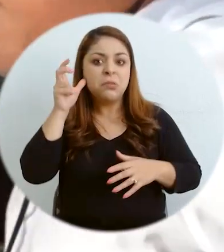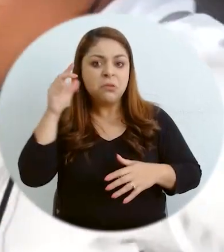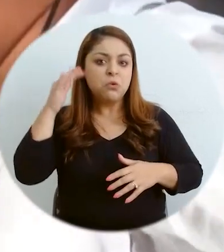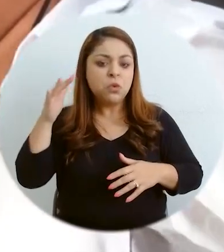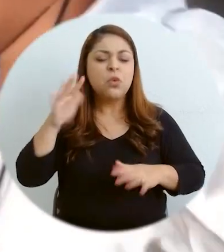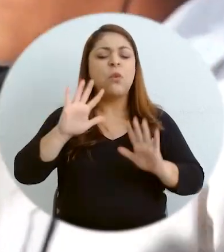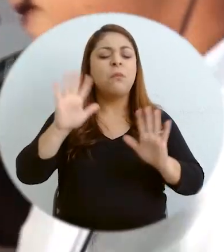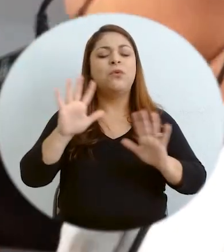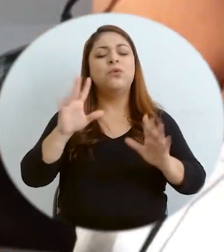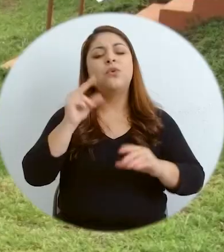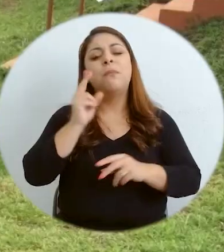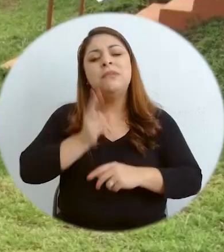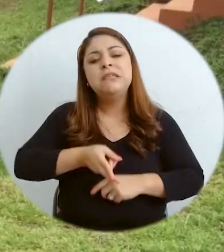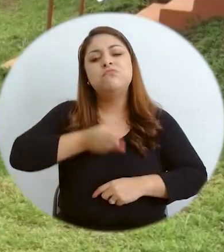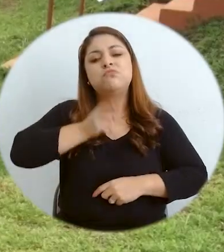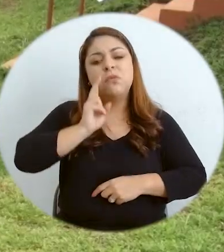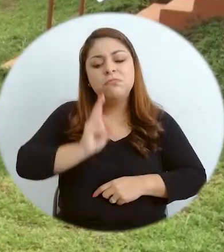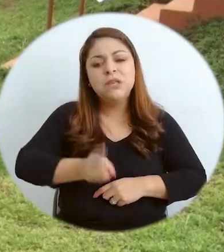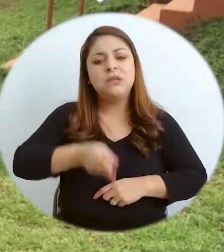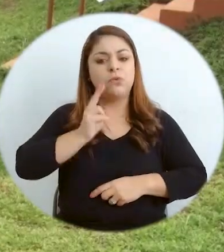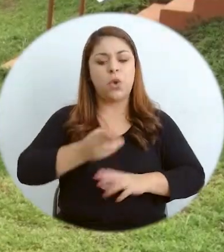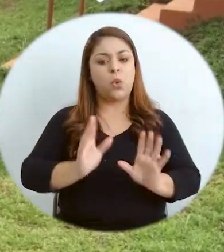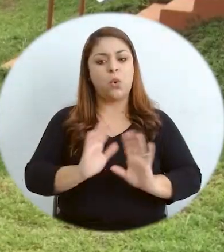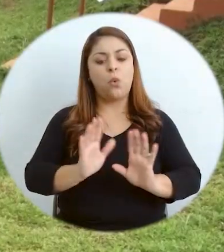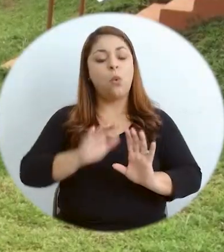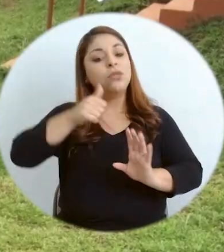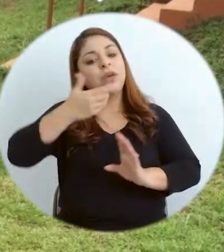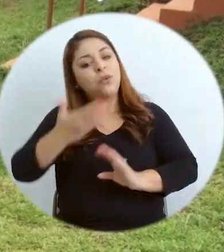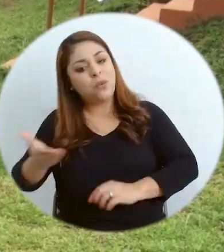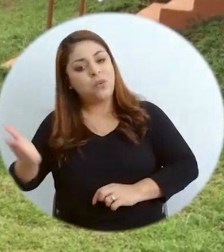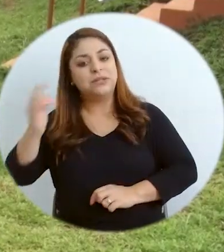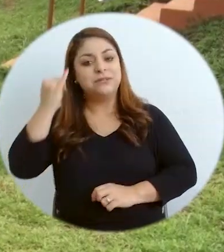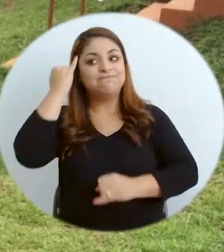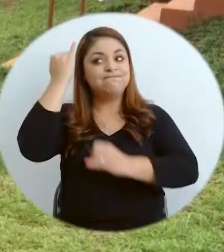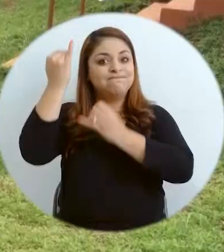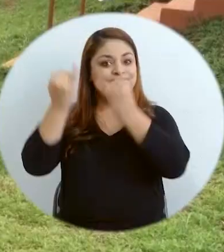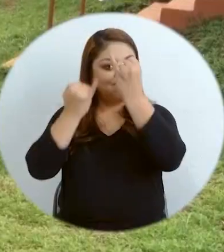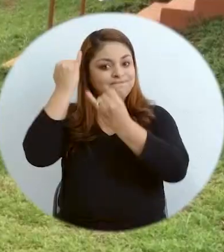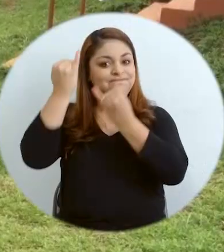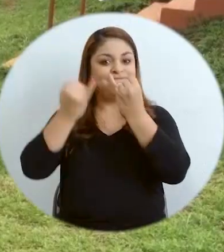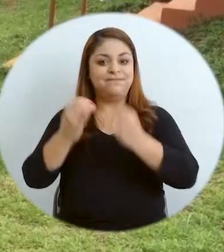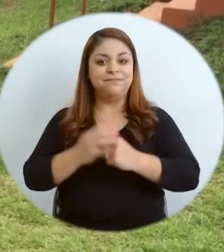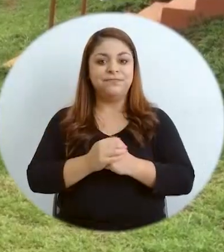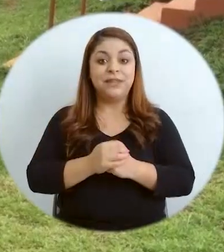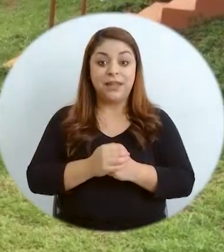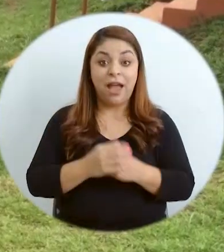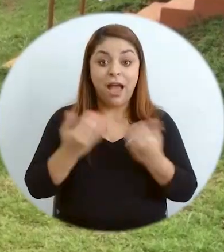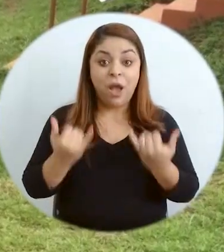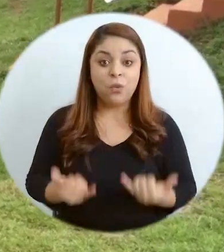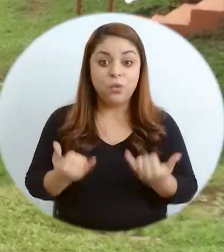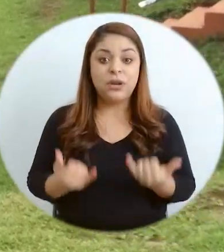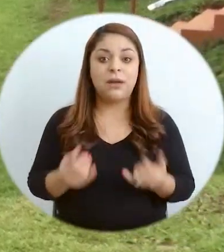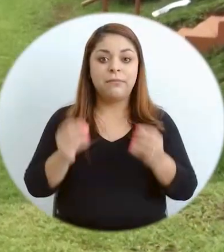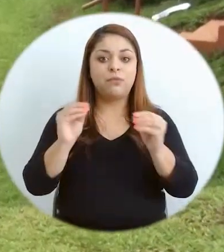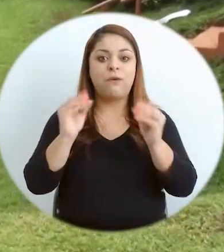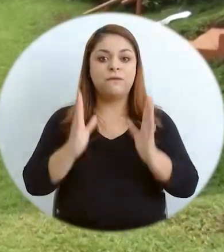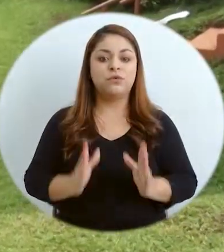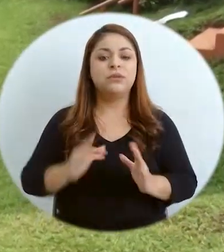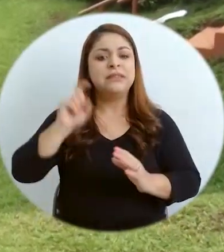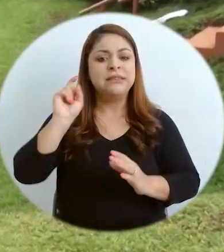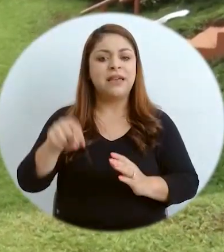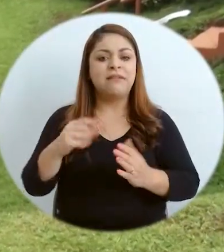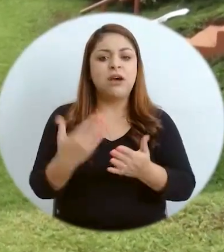es salirnos un poquito de la rutina. Creo que los docentes en este momento tenemos que